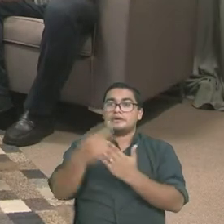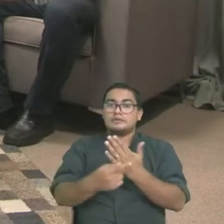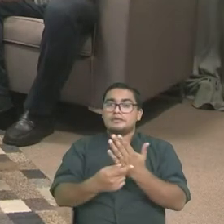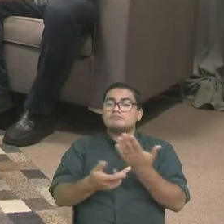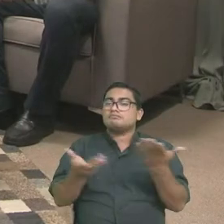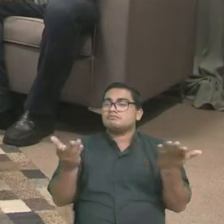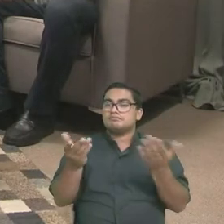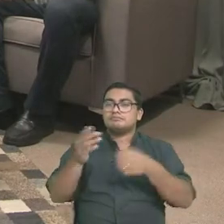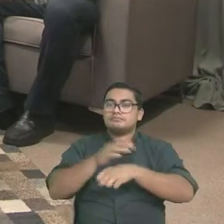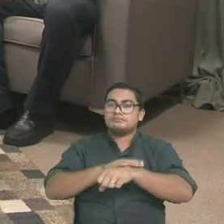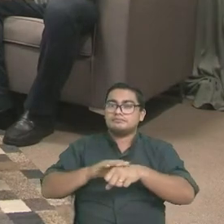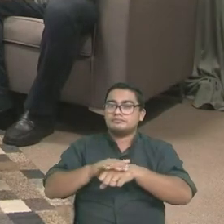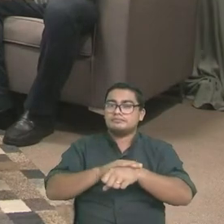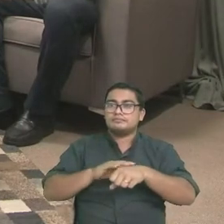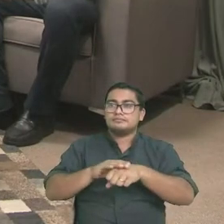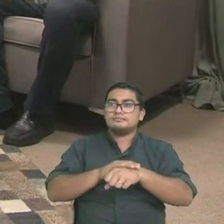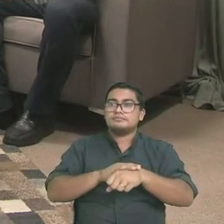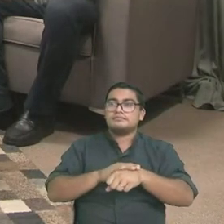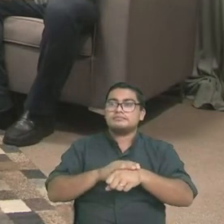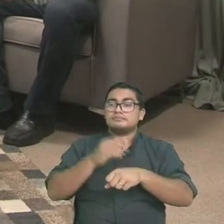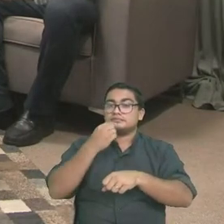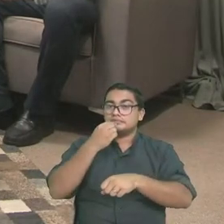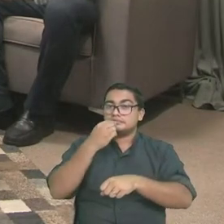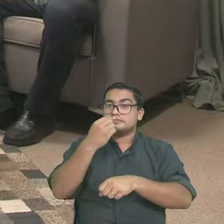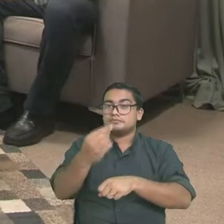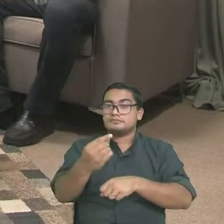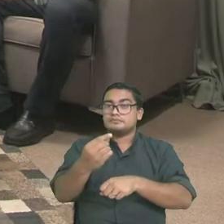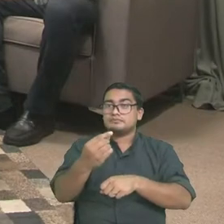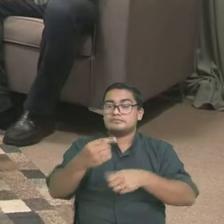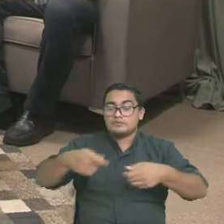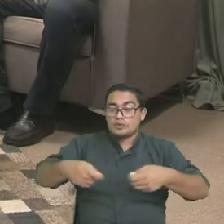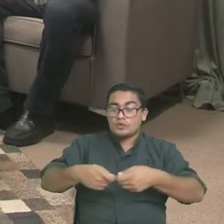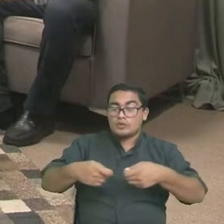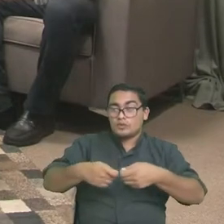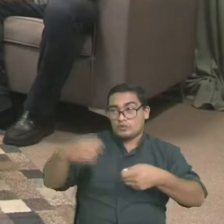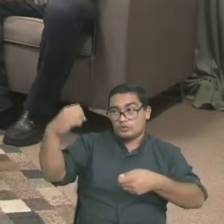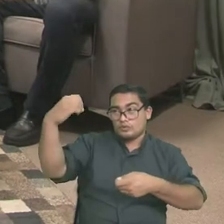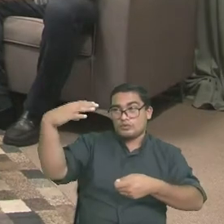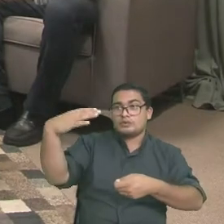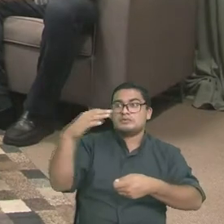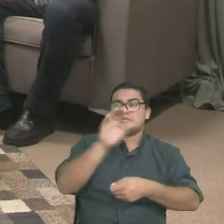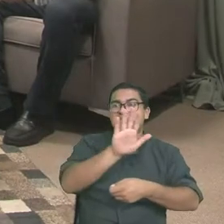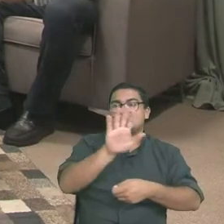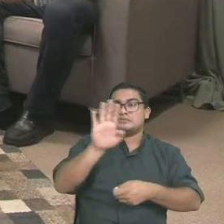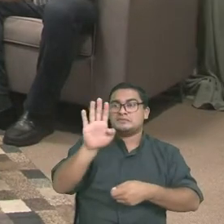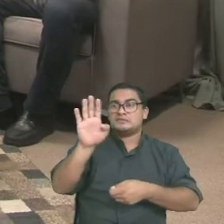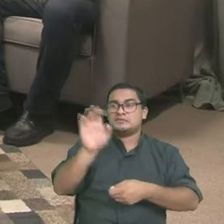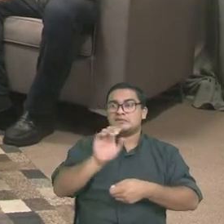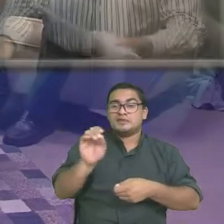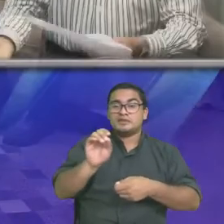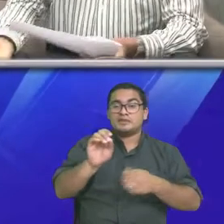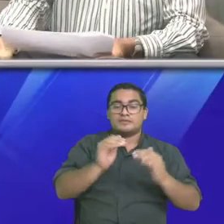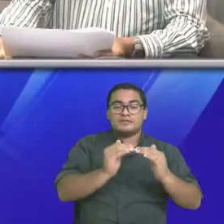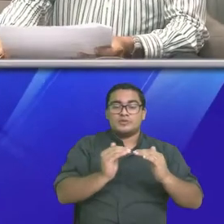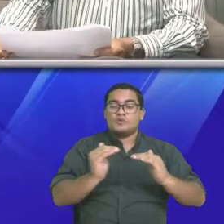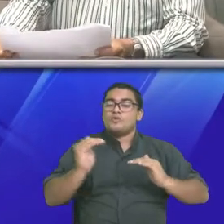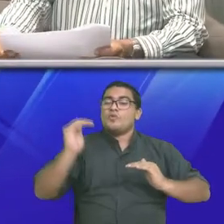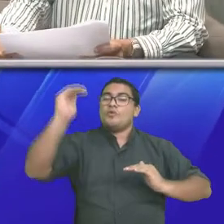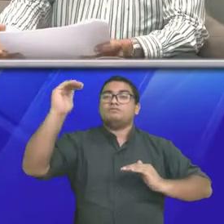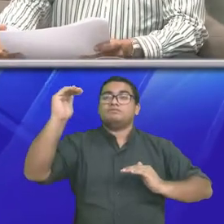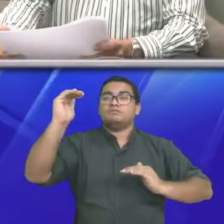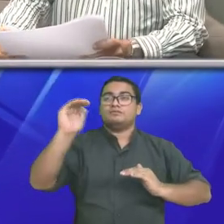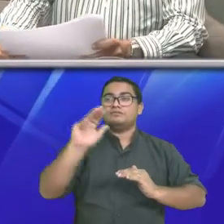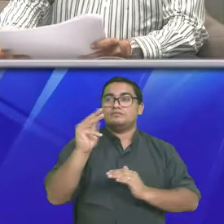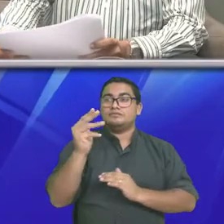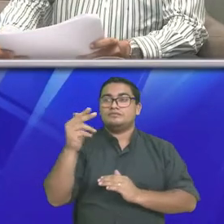ha permitido llevar la cobertura eléctrica nacional del 54 a un casi